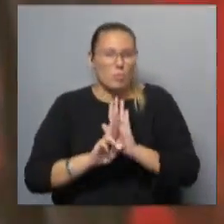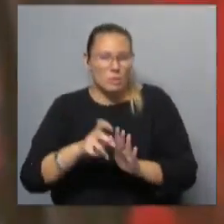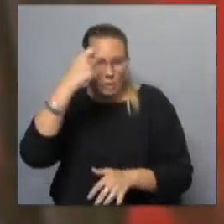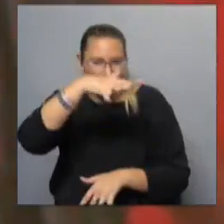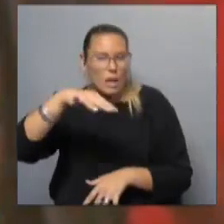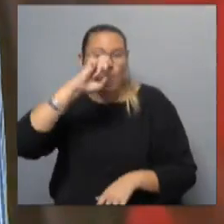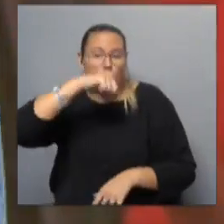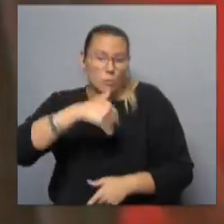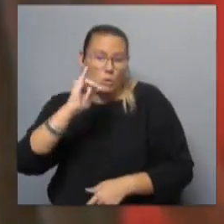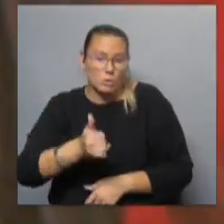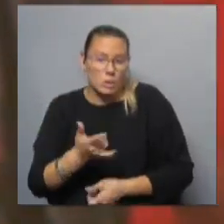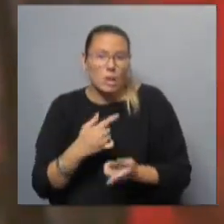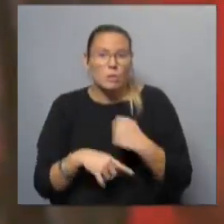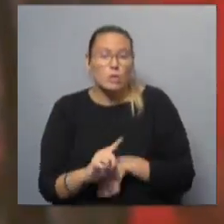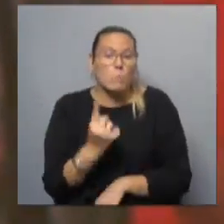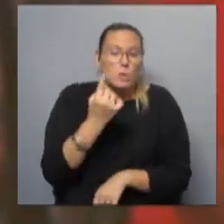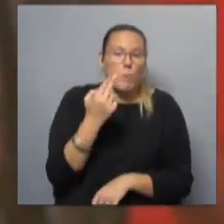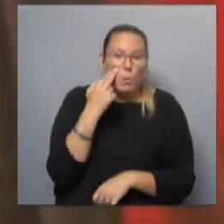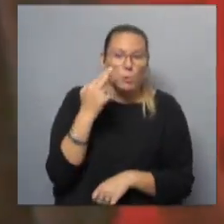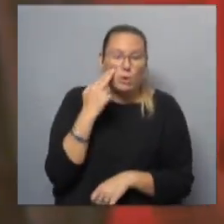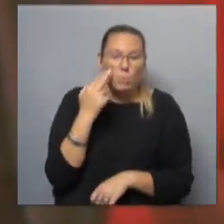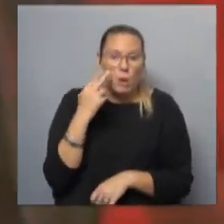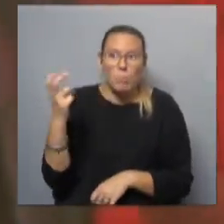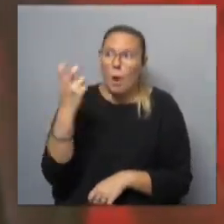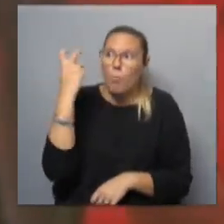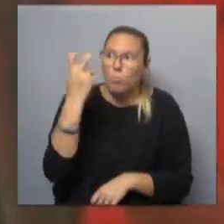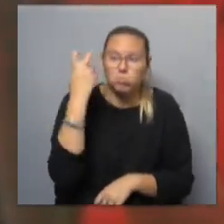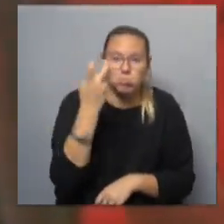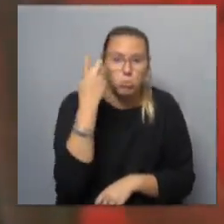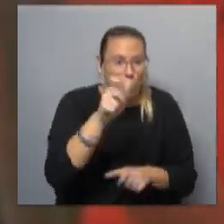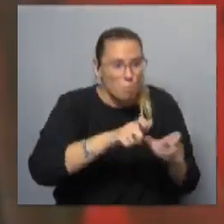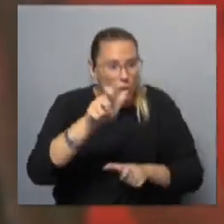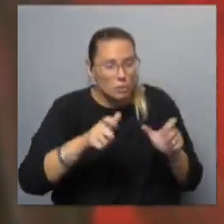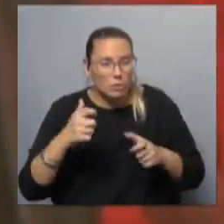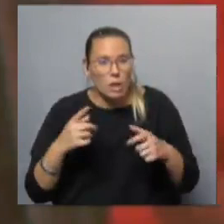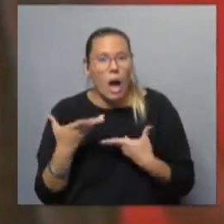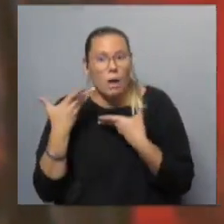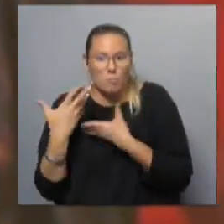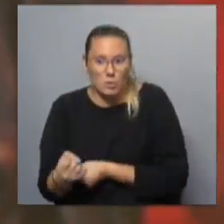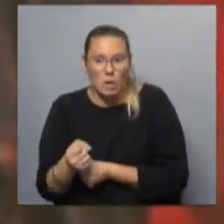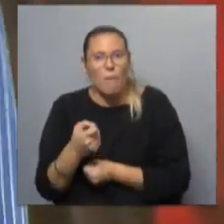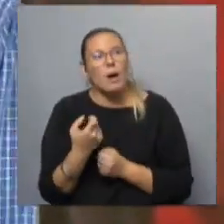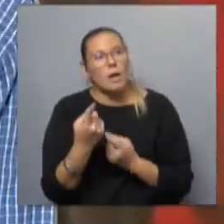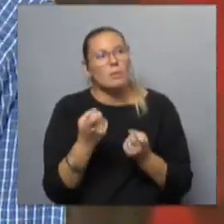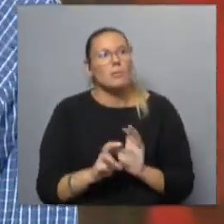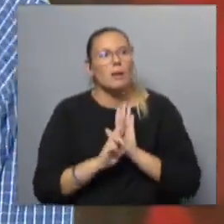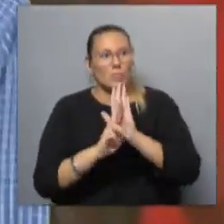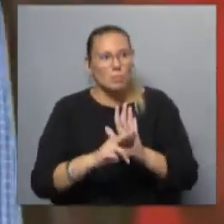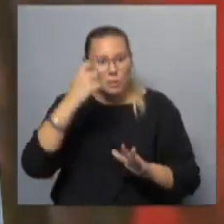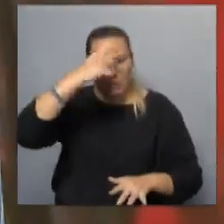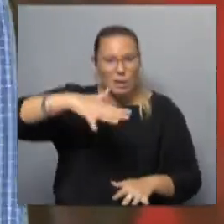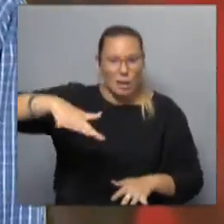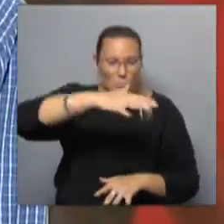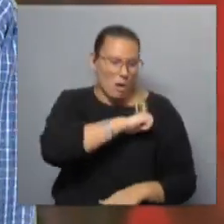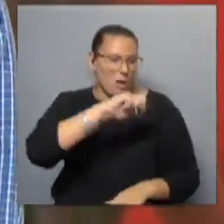gente de Montevideo. Entonces el primer problema para buscar, digamos, un levantamiento importante era conseguir un caudillo rural. Para eso La